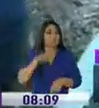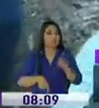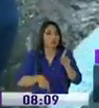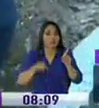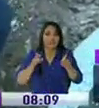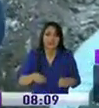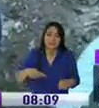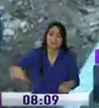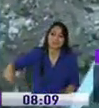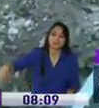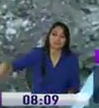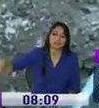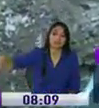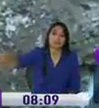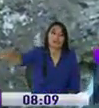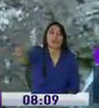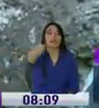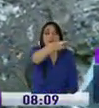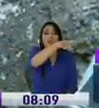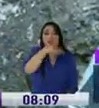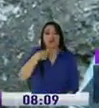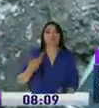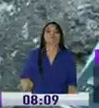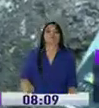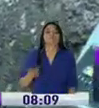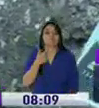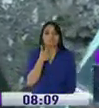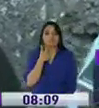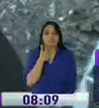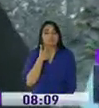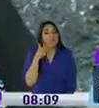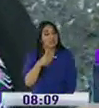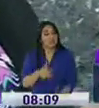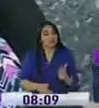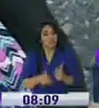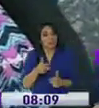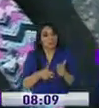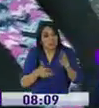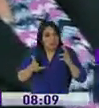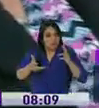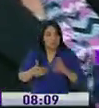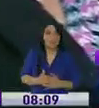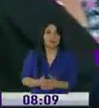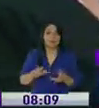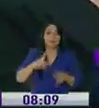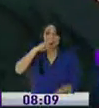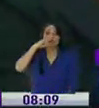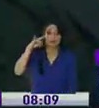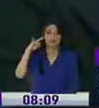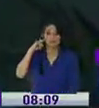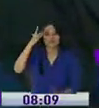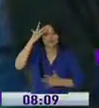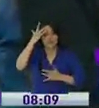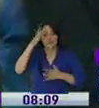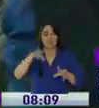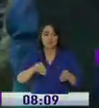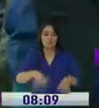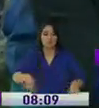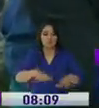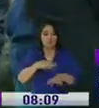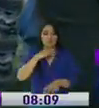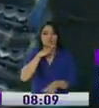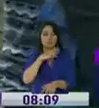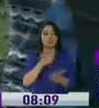la vuelta para no pasar por aquí. Entonces, eso tenemos el problema aquí, que también hay niños y se pueden enfermar de tanta